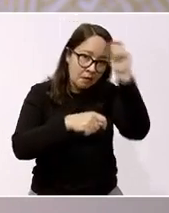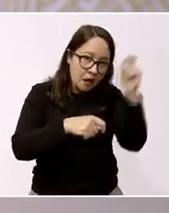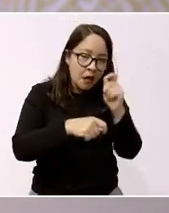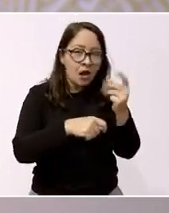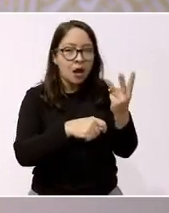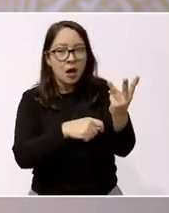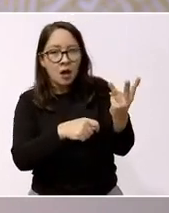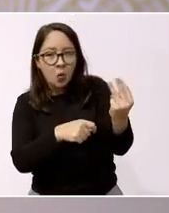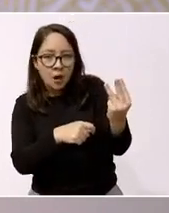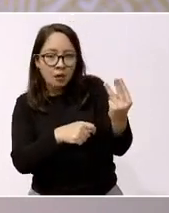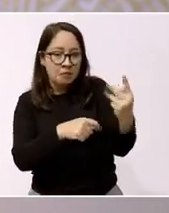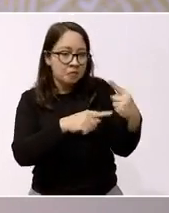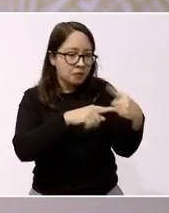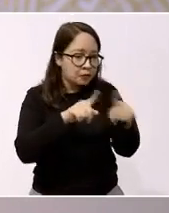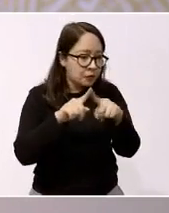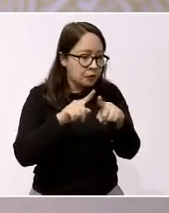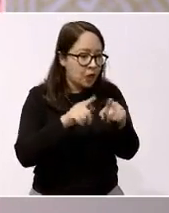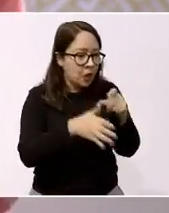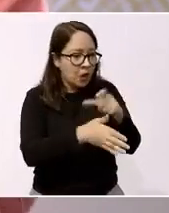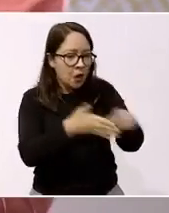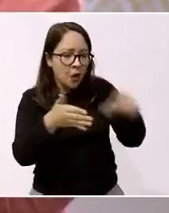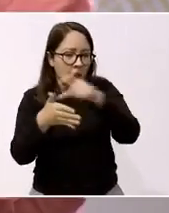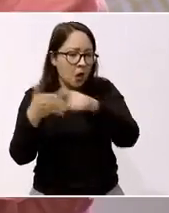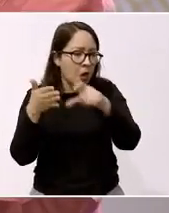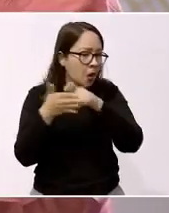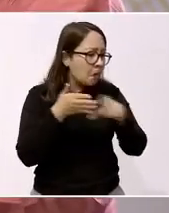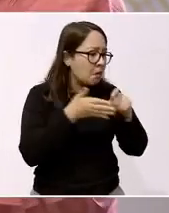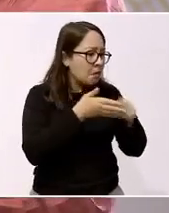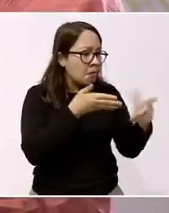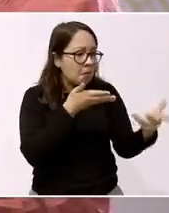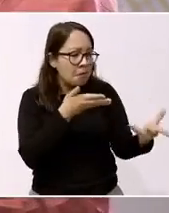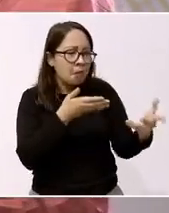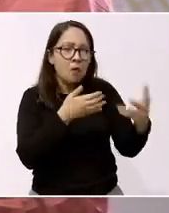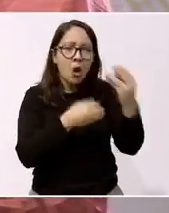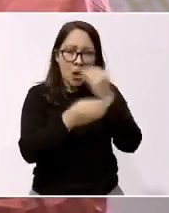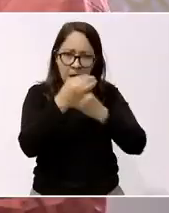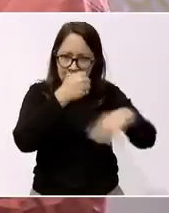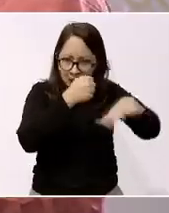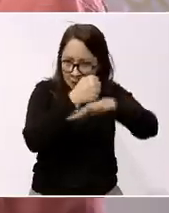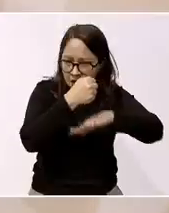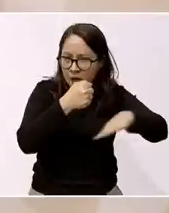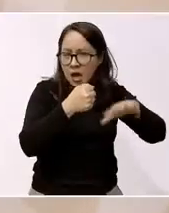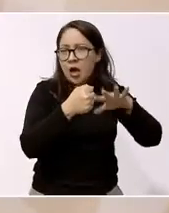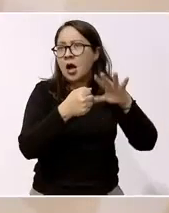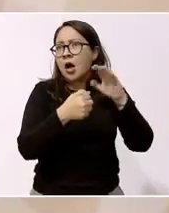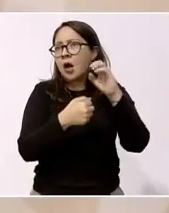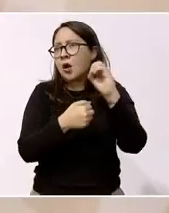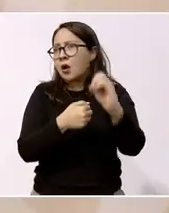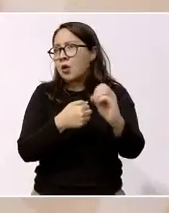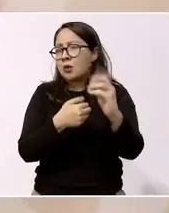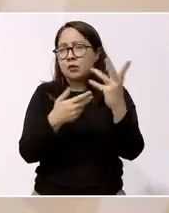pues no solo van a ir a comprar la canasta básica o lo